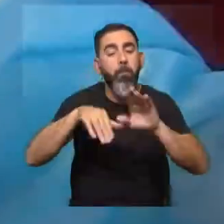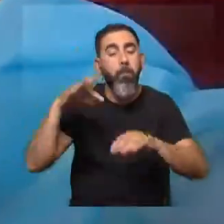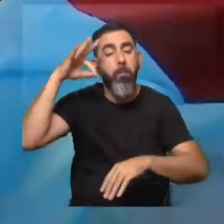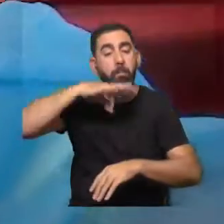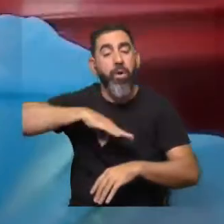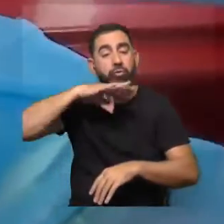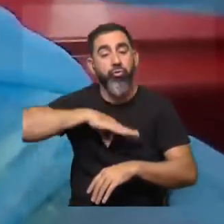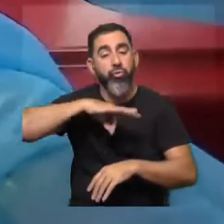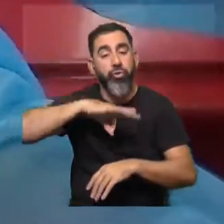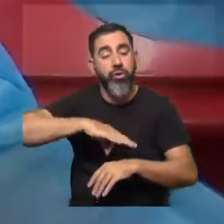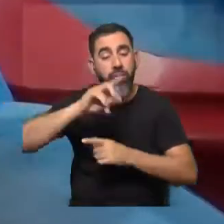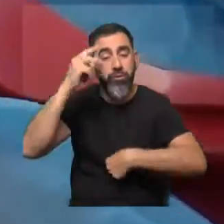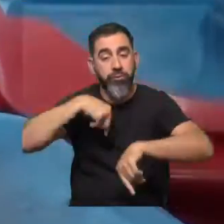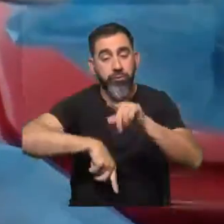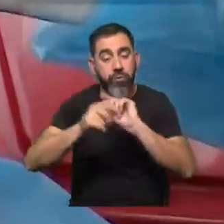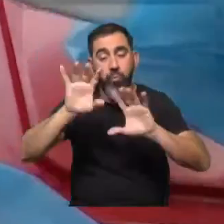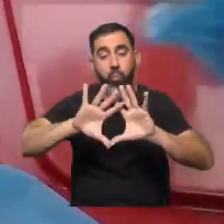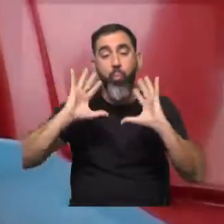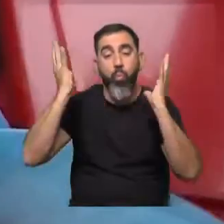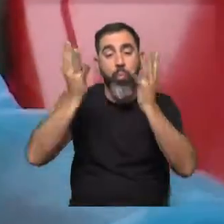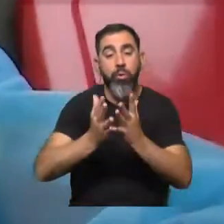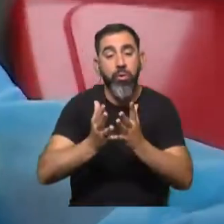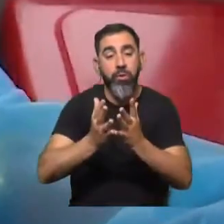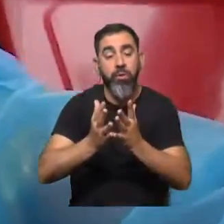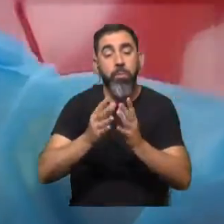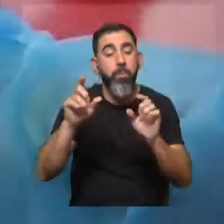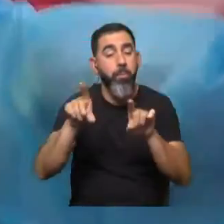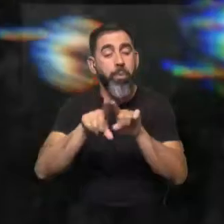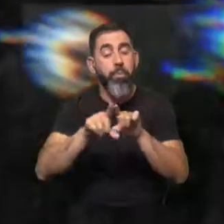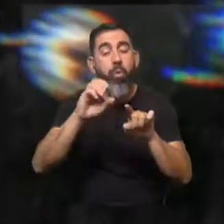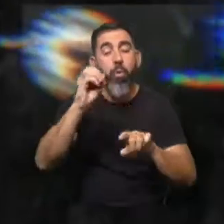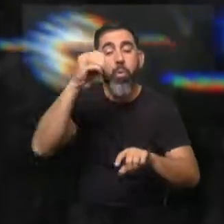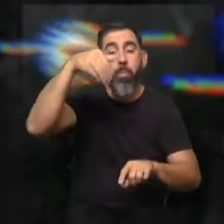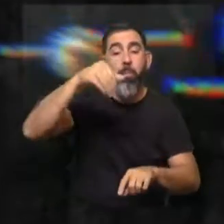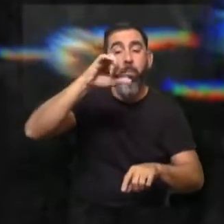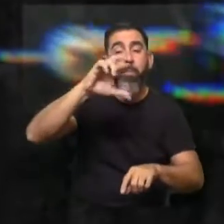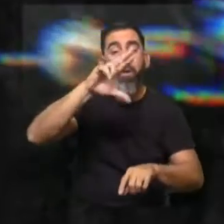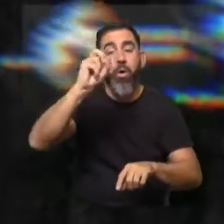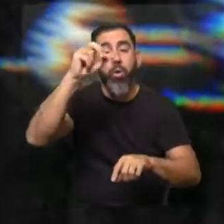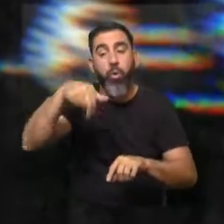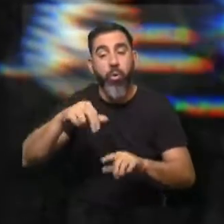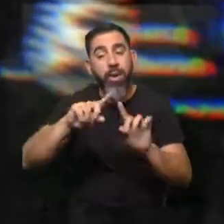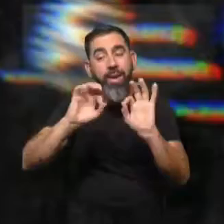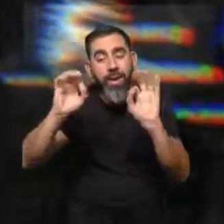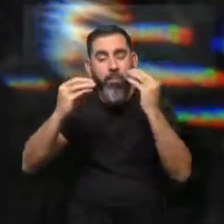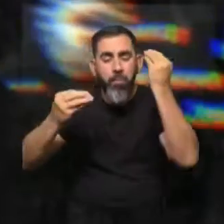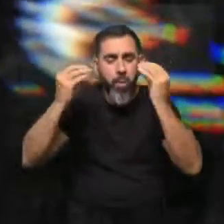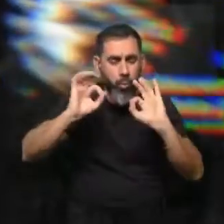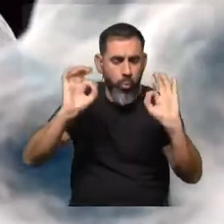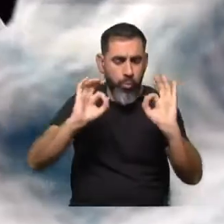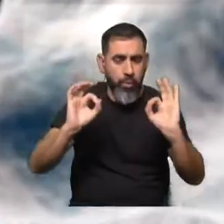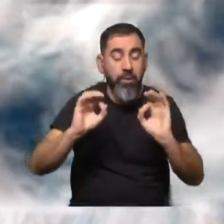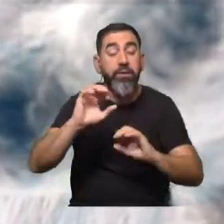esta familia que circulan a nivel mundial son sublinajes de Omicron y por el momento ninguno es variante de preocupación.